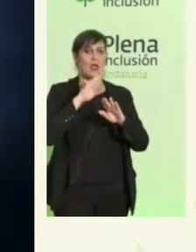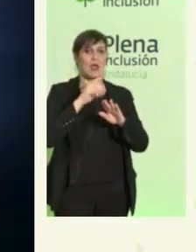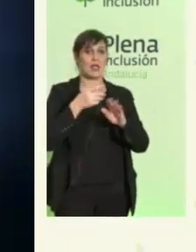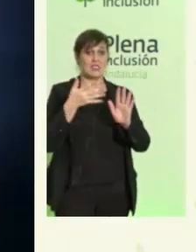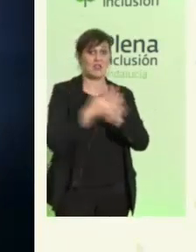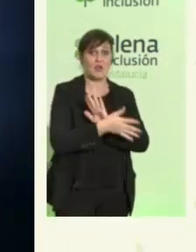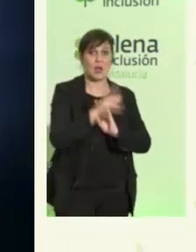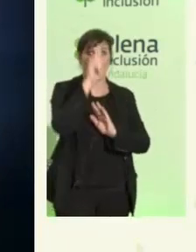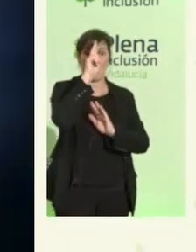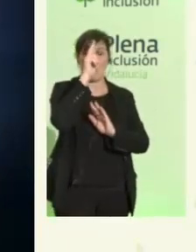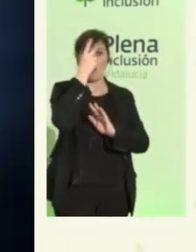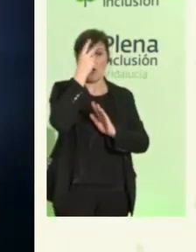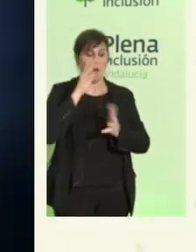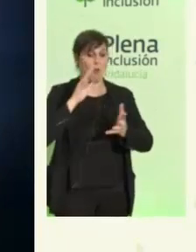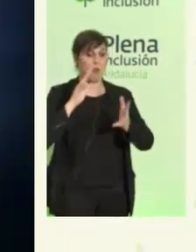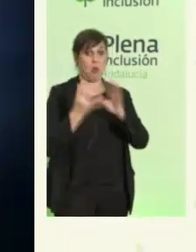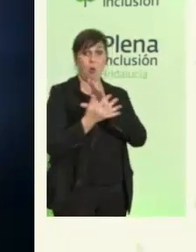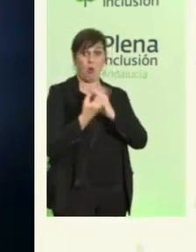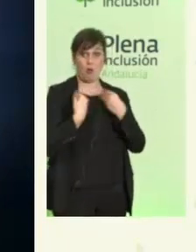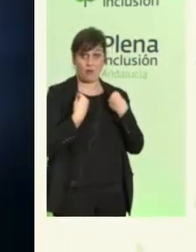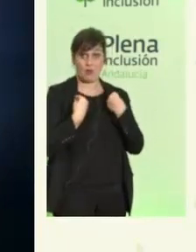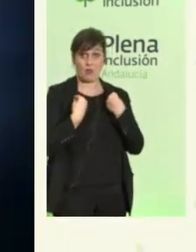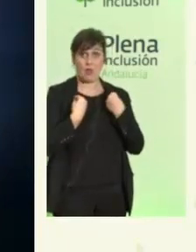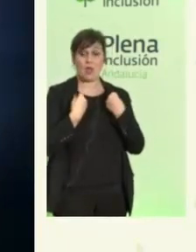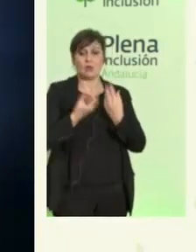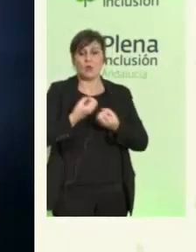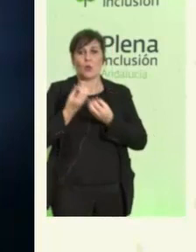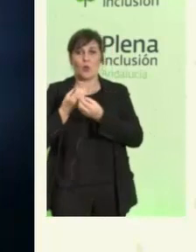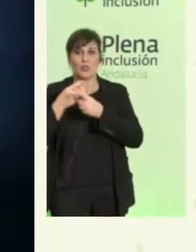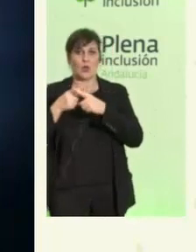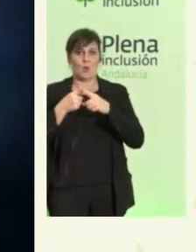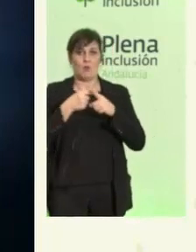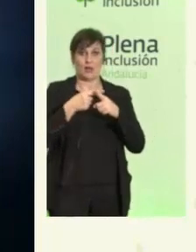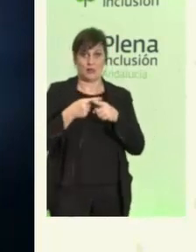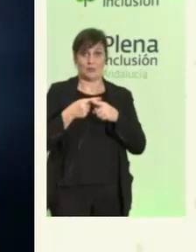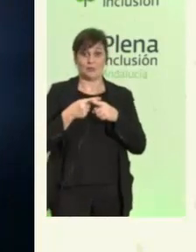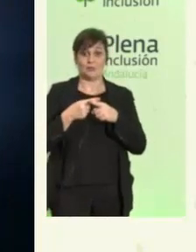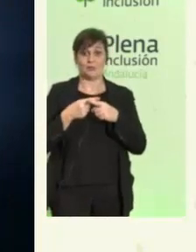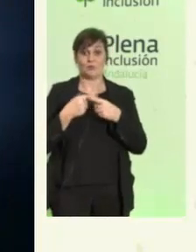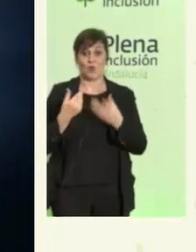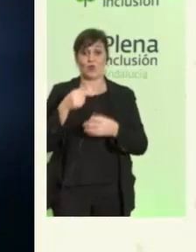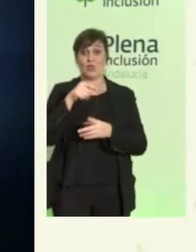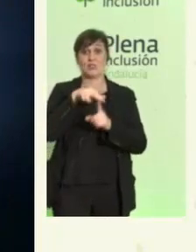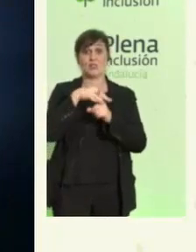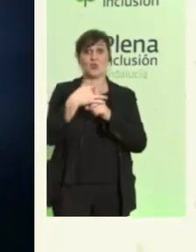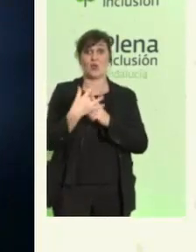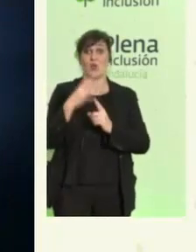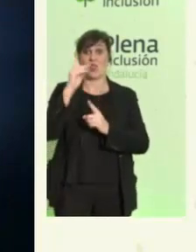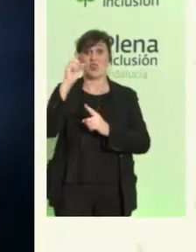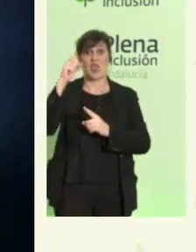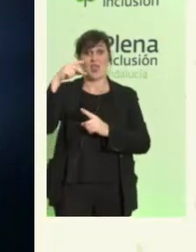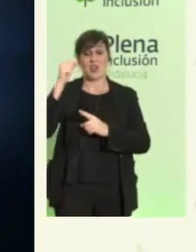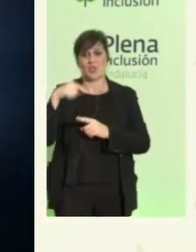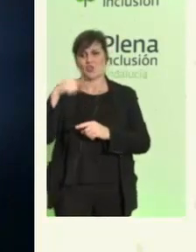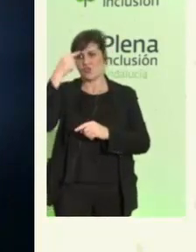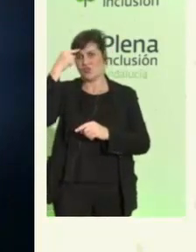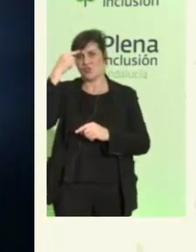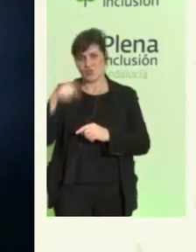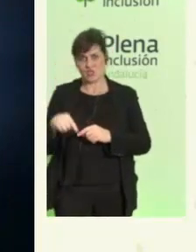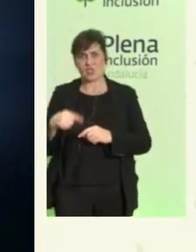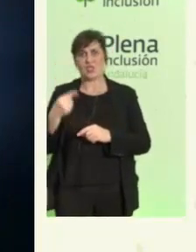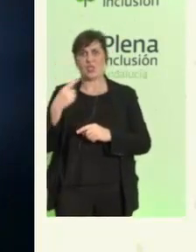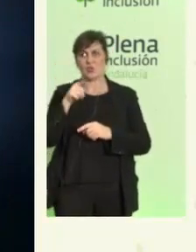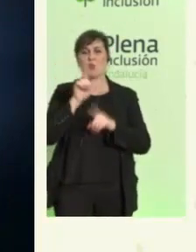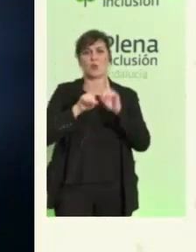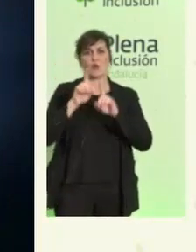bueno, yo invité a esta mujer, Dana, a vivir conmigo. Sabía que iba a suponerme problemas, sabía que la situación iba a ser